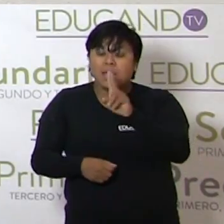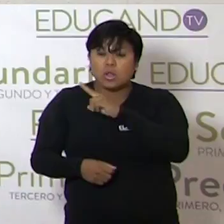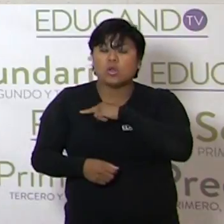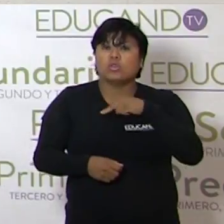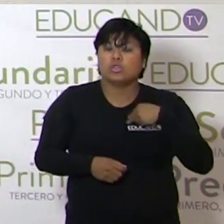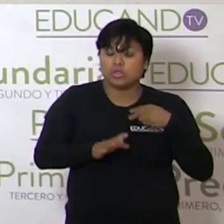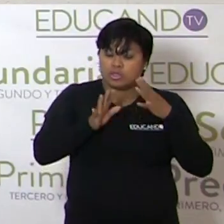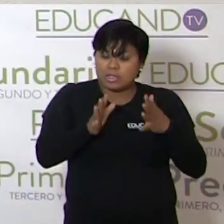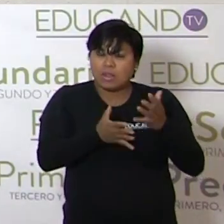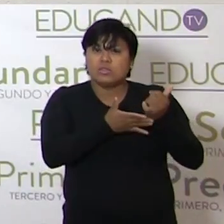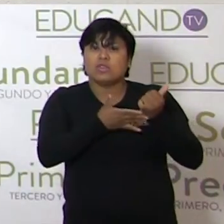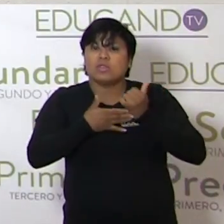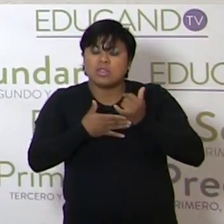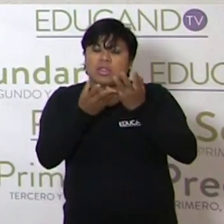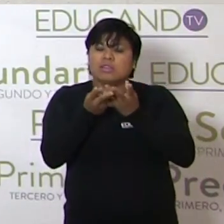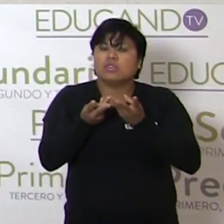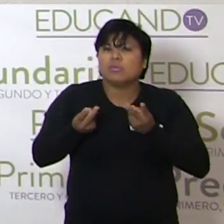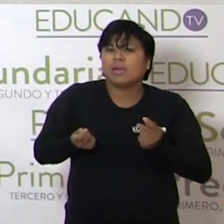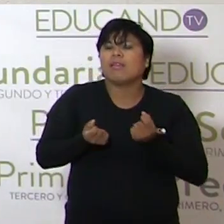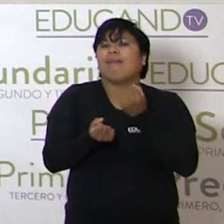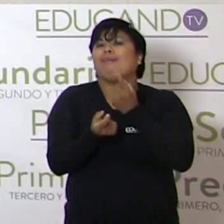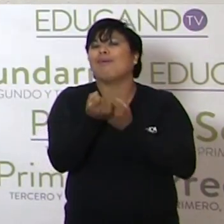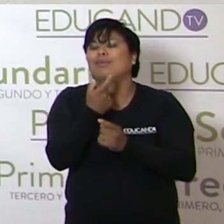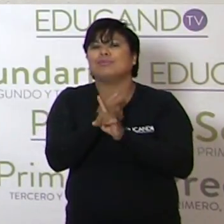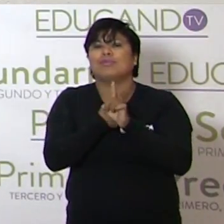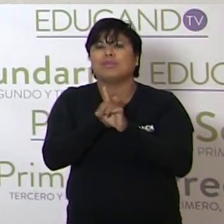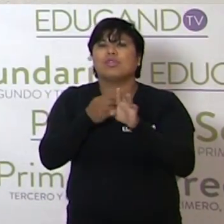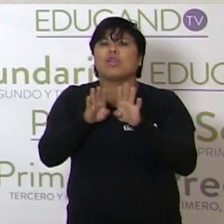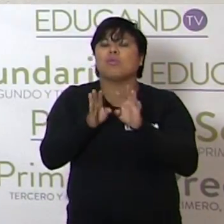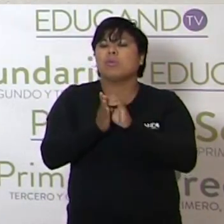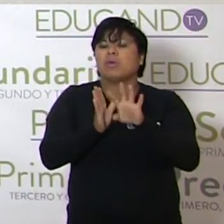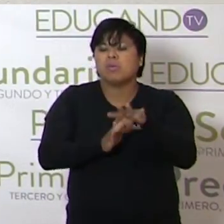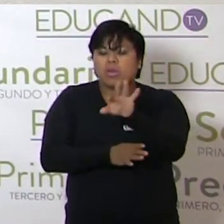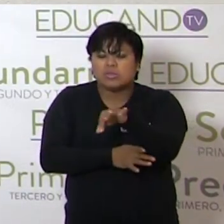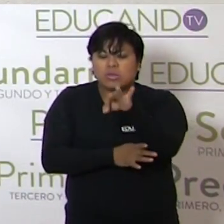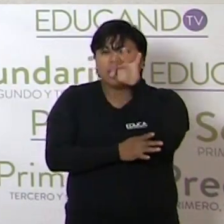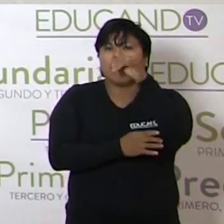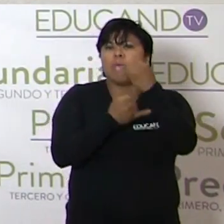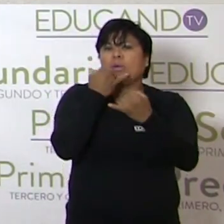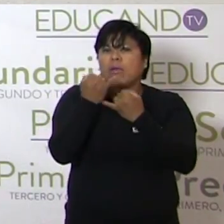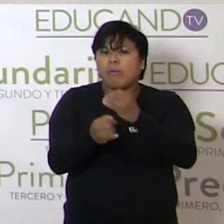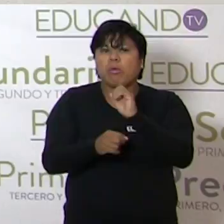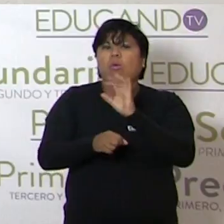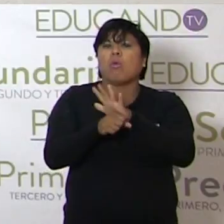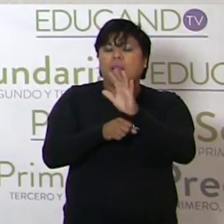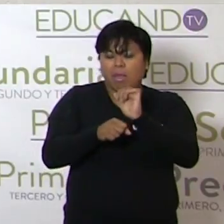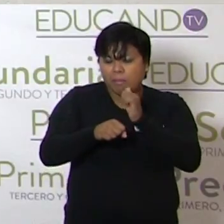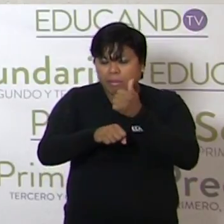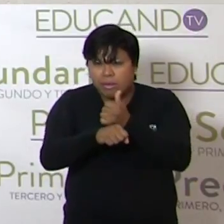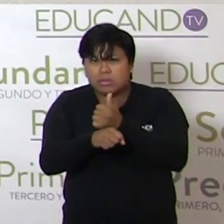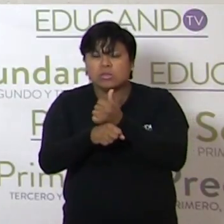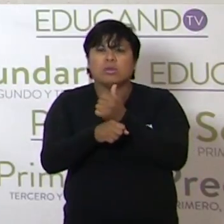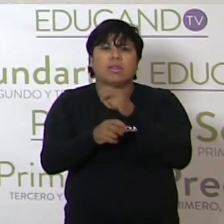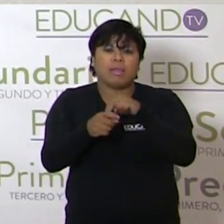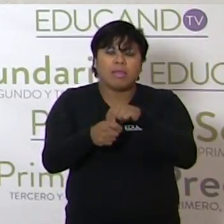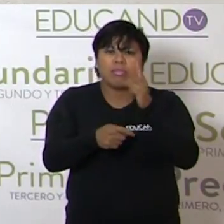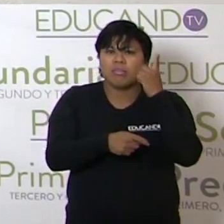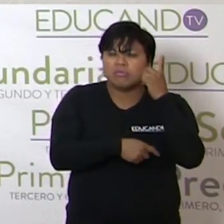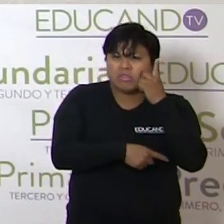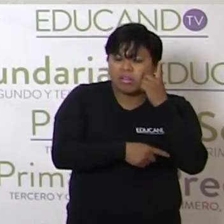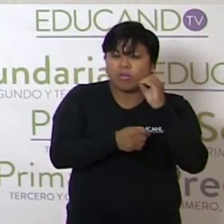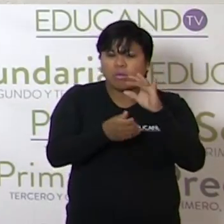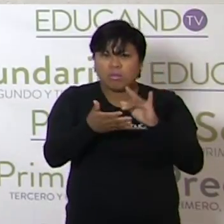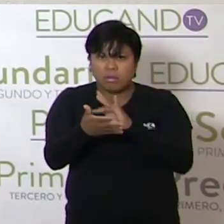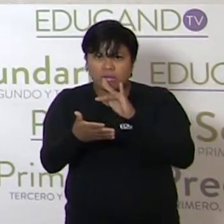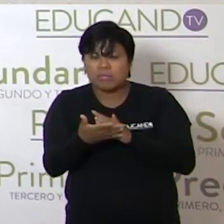está ayudando a resolver algunos, por ejemplo, como elegir algún juego, elegir alguna aplicación o en este caso, elegir algún hotel.